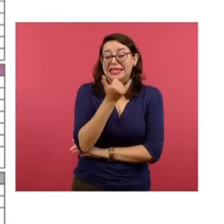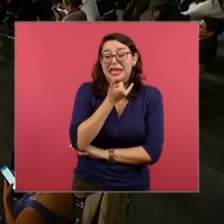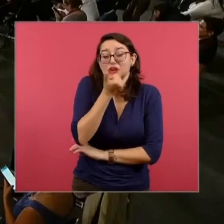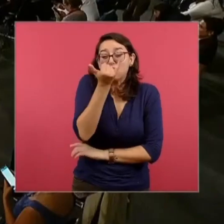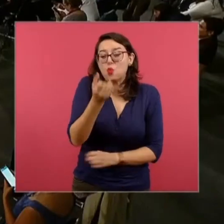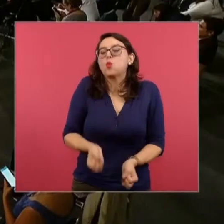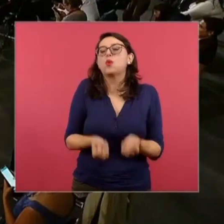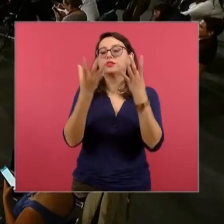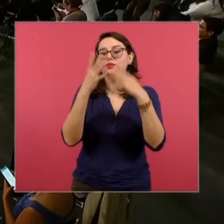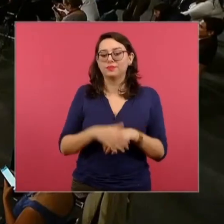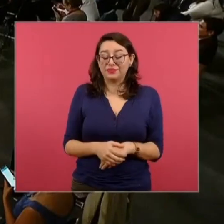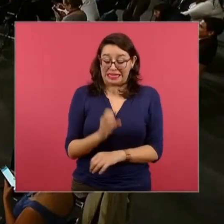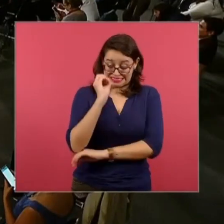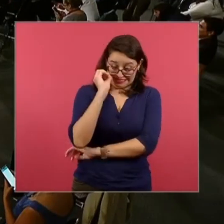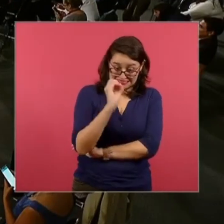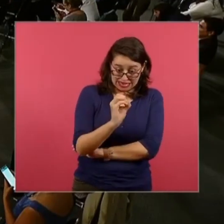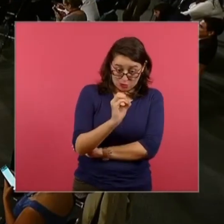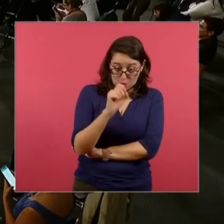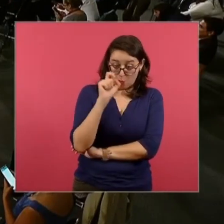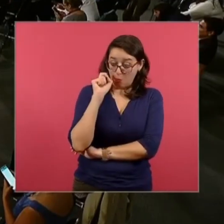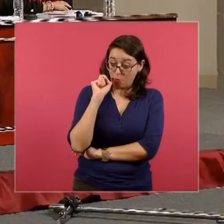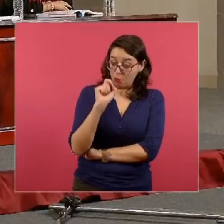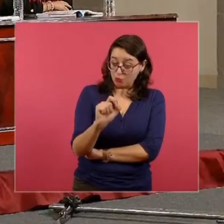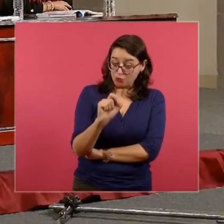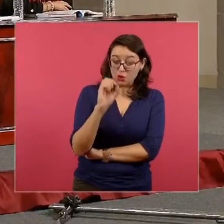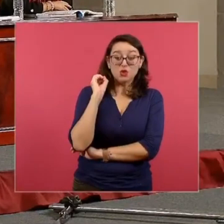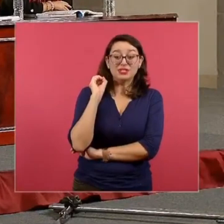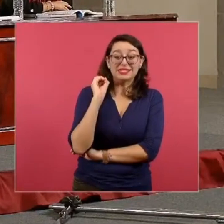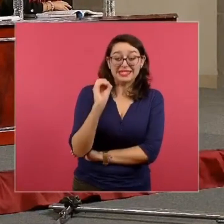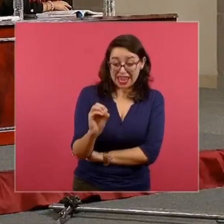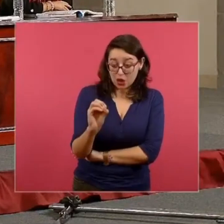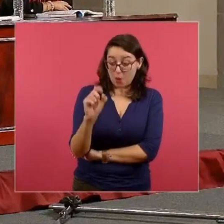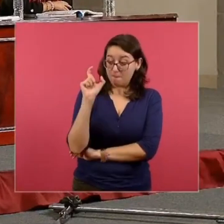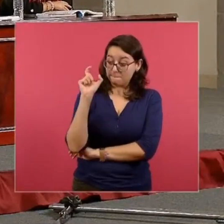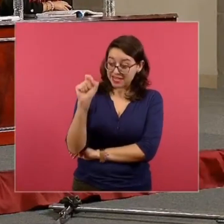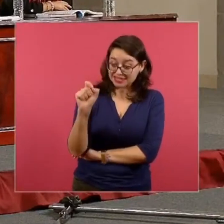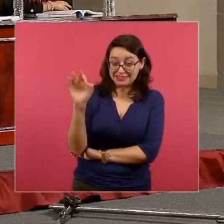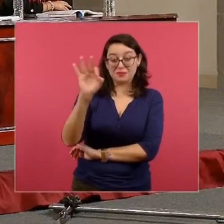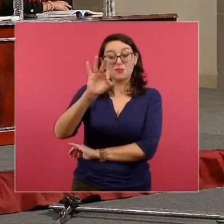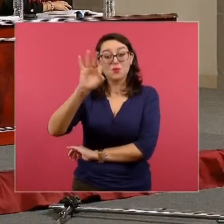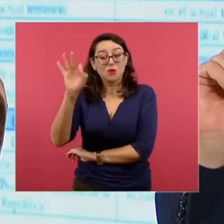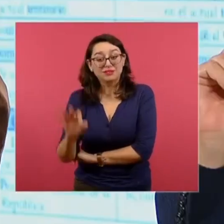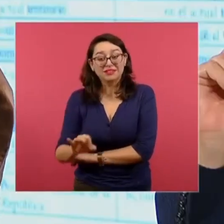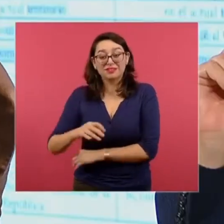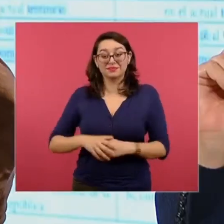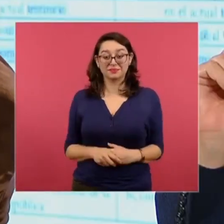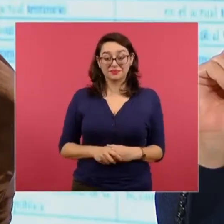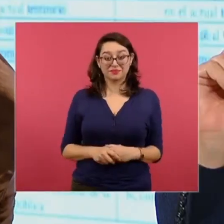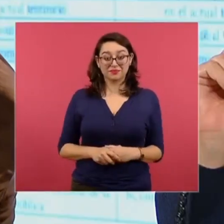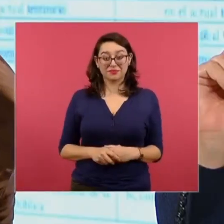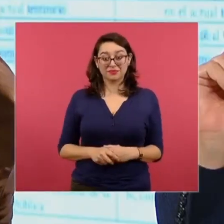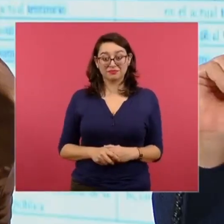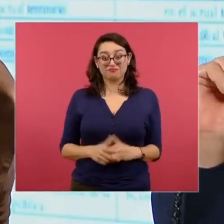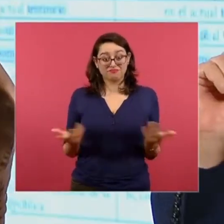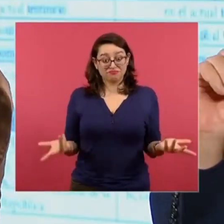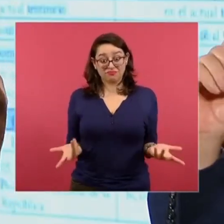0.09%. Y estamos contando solo páginas. Si contamos palabras, si contamos caracteres,